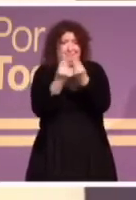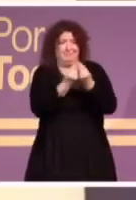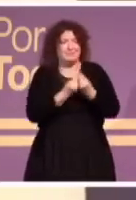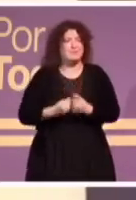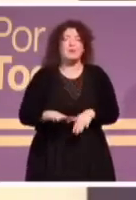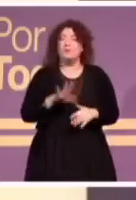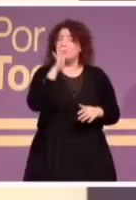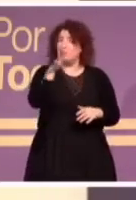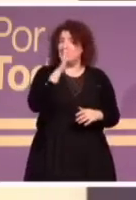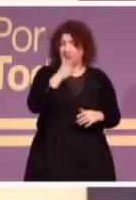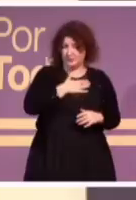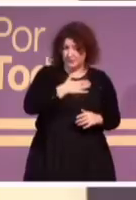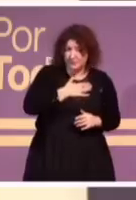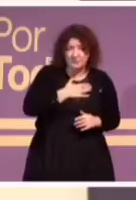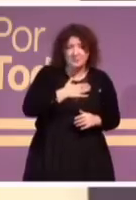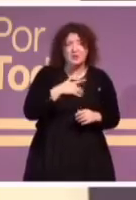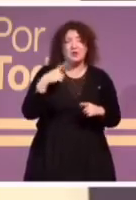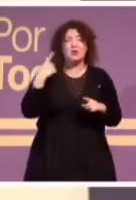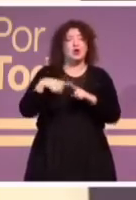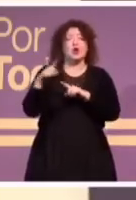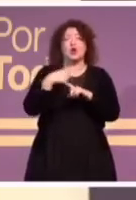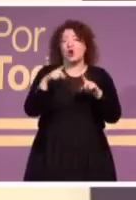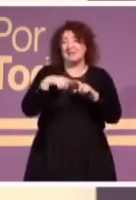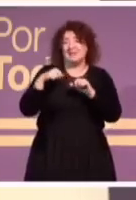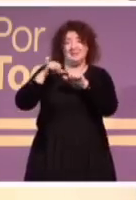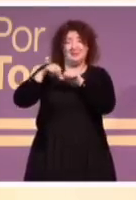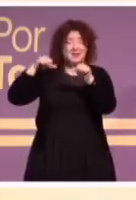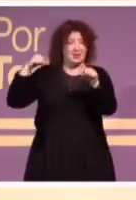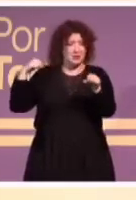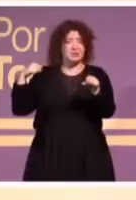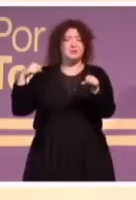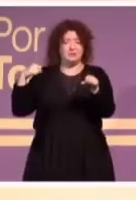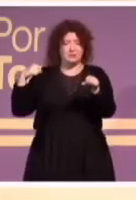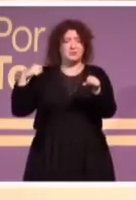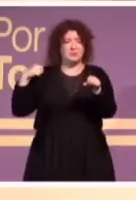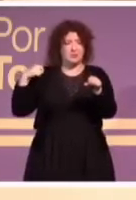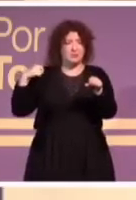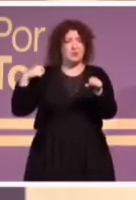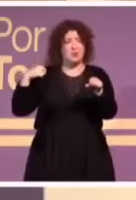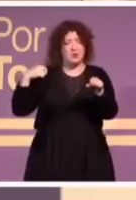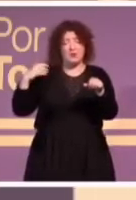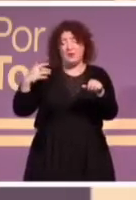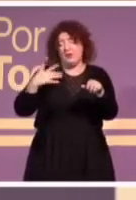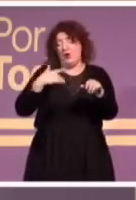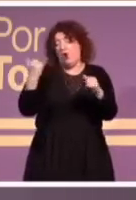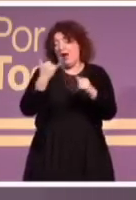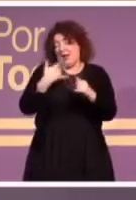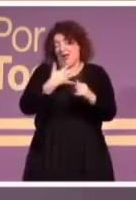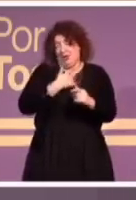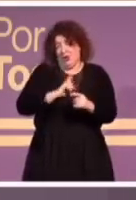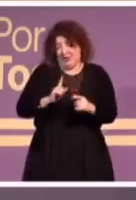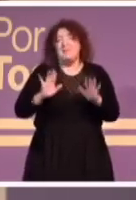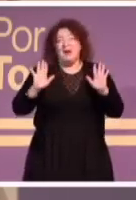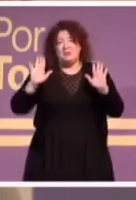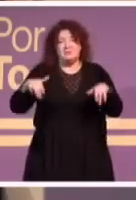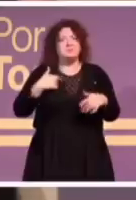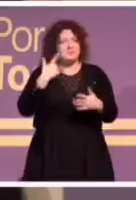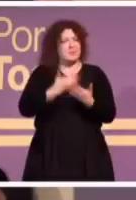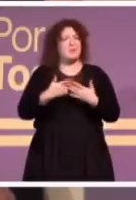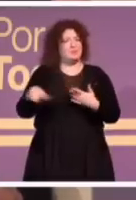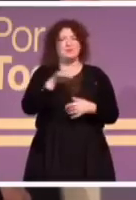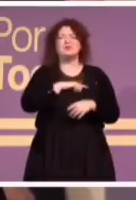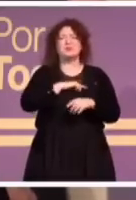más hermoso de todo lo que estamos viviendo estos días, que ojalá no lo hubiésemos tenido que vivir, es demostrar que somos